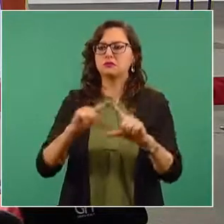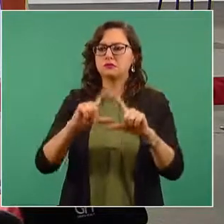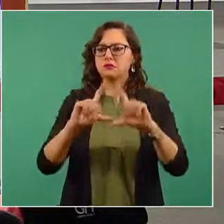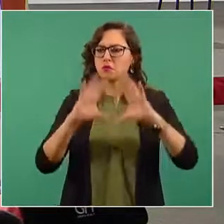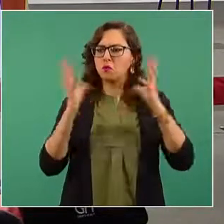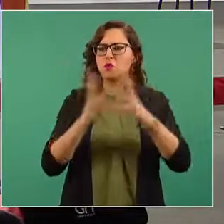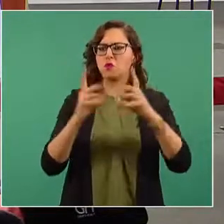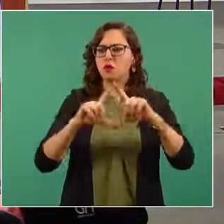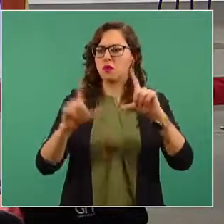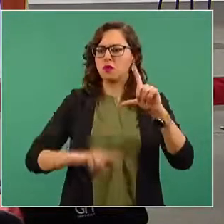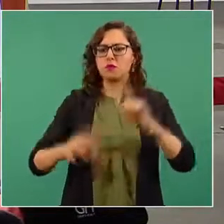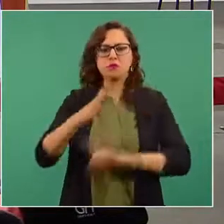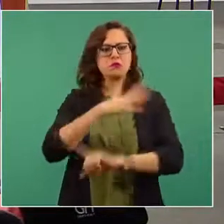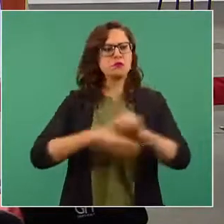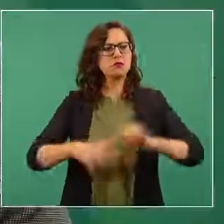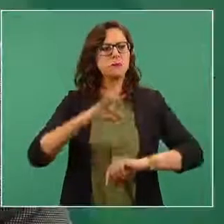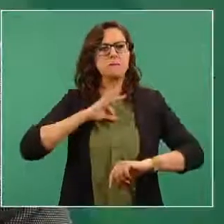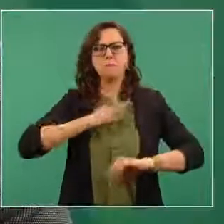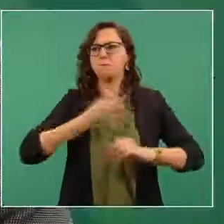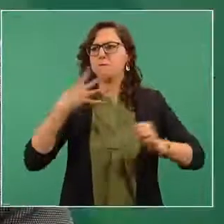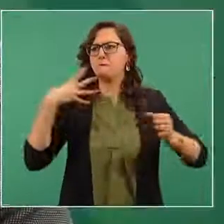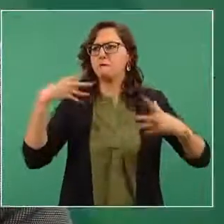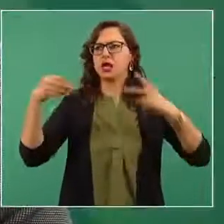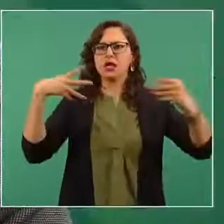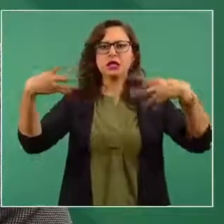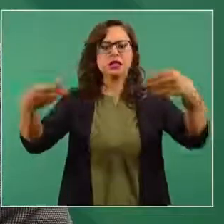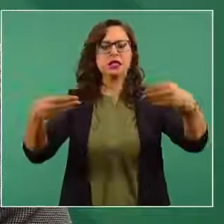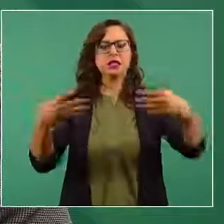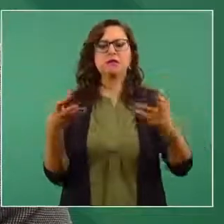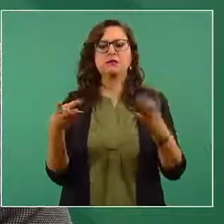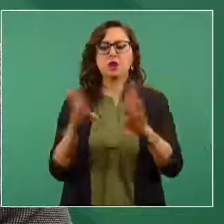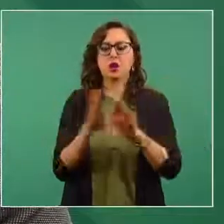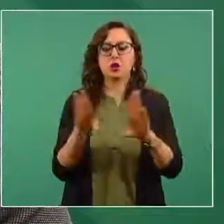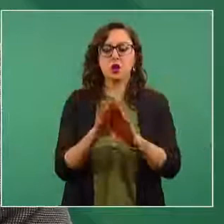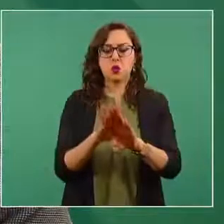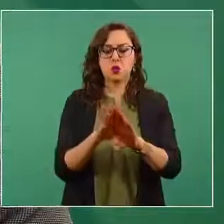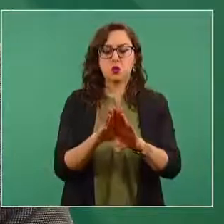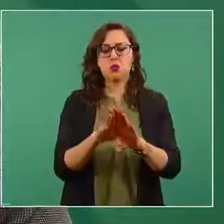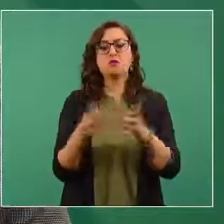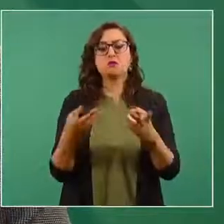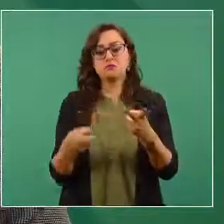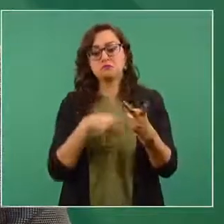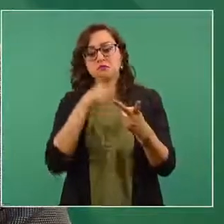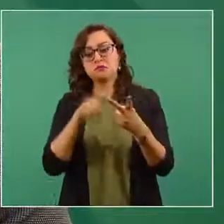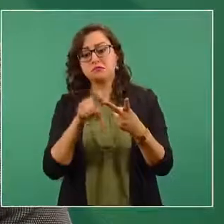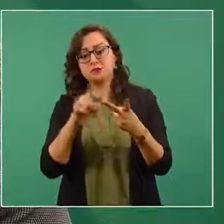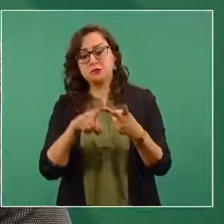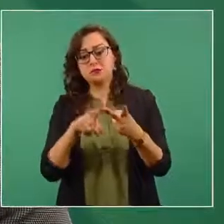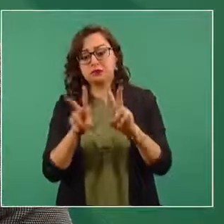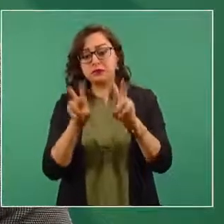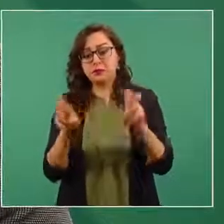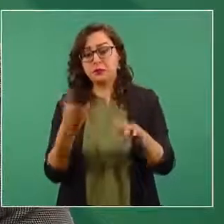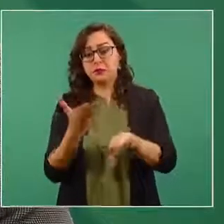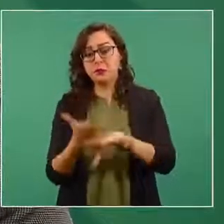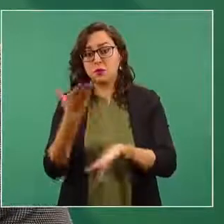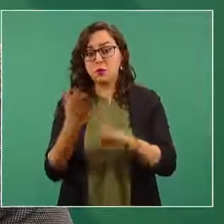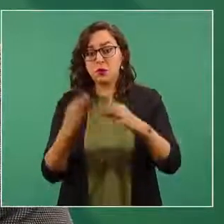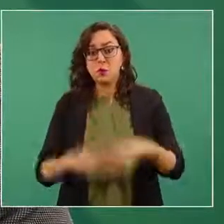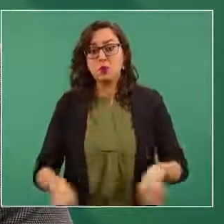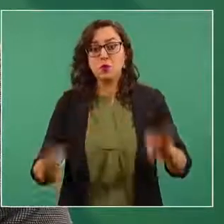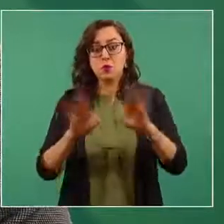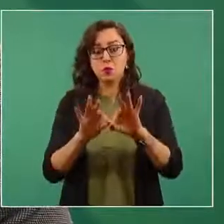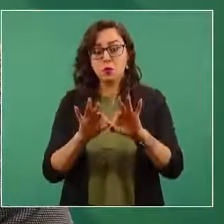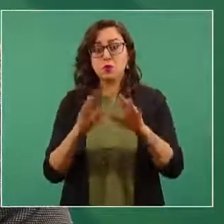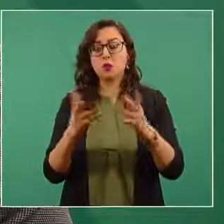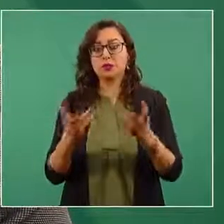el mundo y desde luego el avance, lo más importante hoy como una de las herramientas que van a limitar